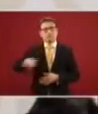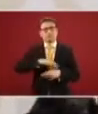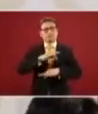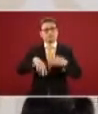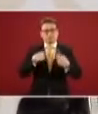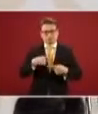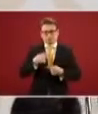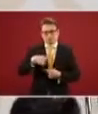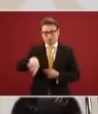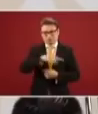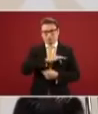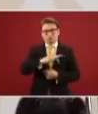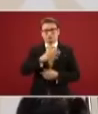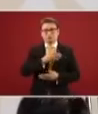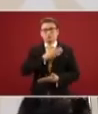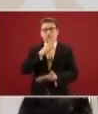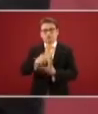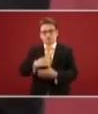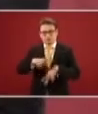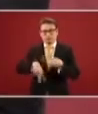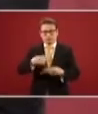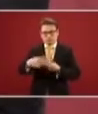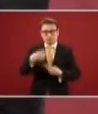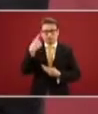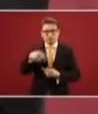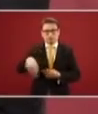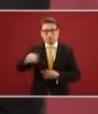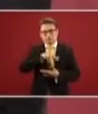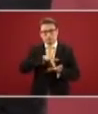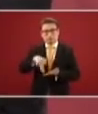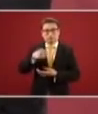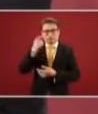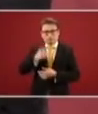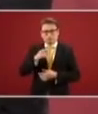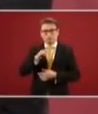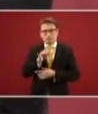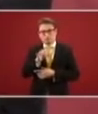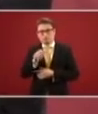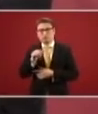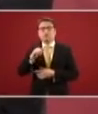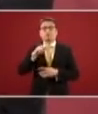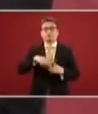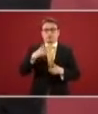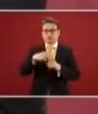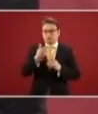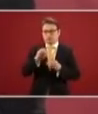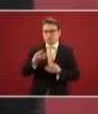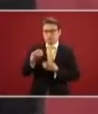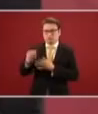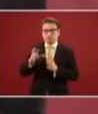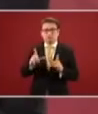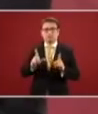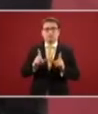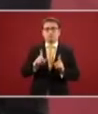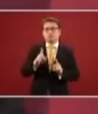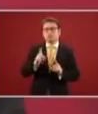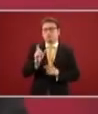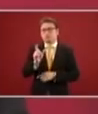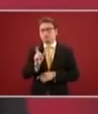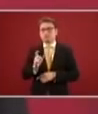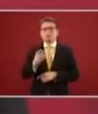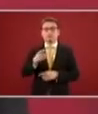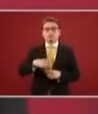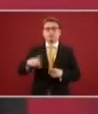Los insultos siguen, los temas se siguen evitando y al contrario, se siguió alargando,